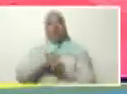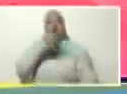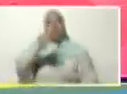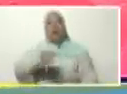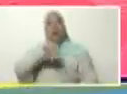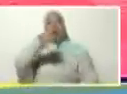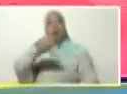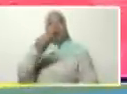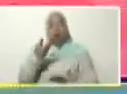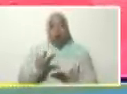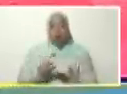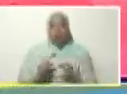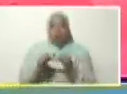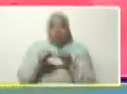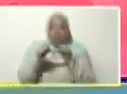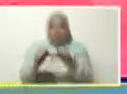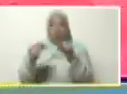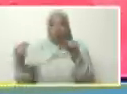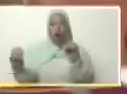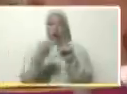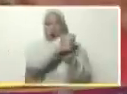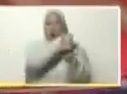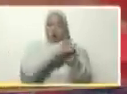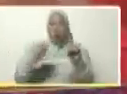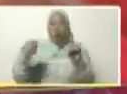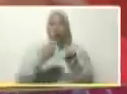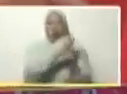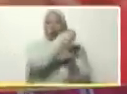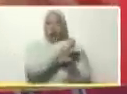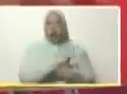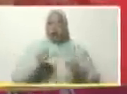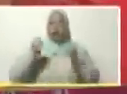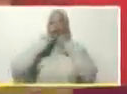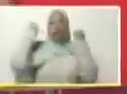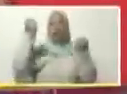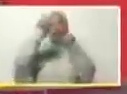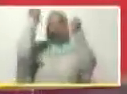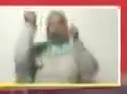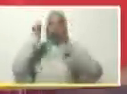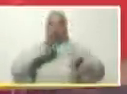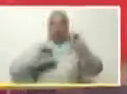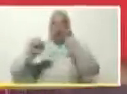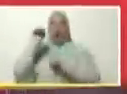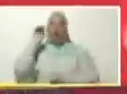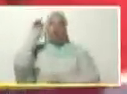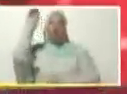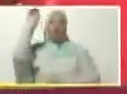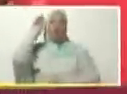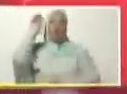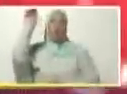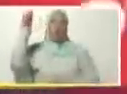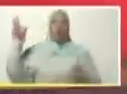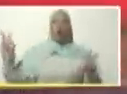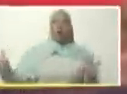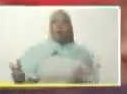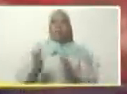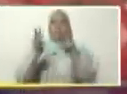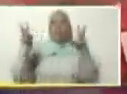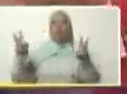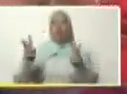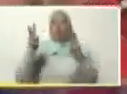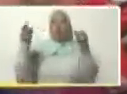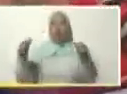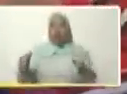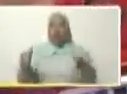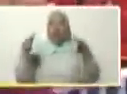consecuentes en esta lucha que tiene como destino la victoria, el